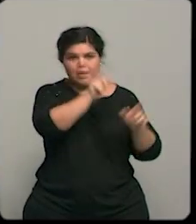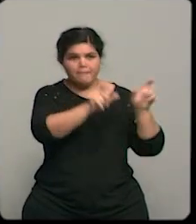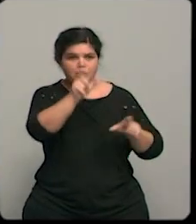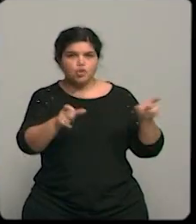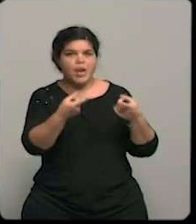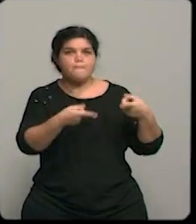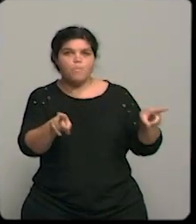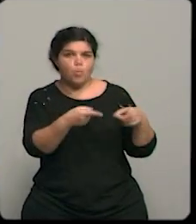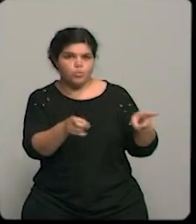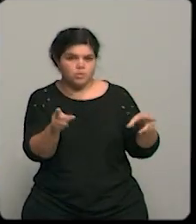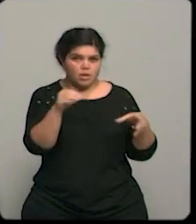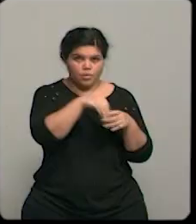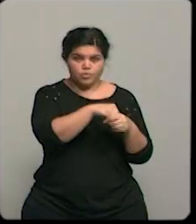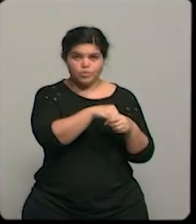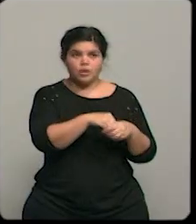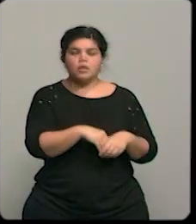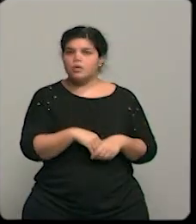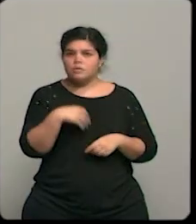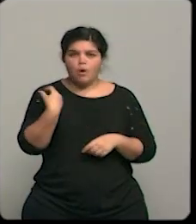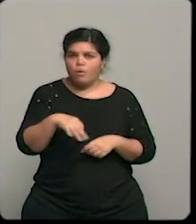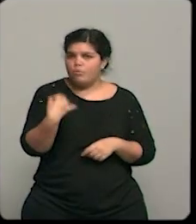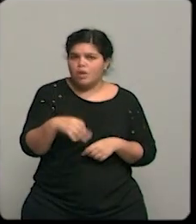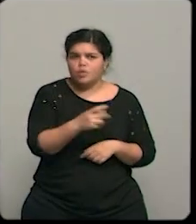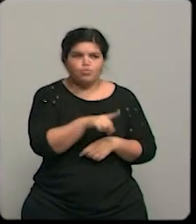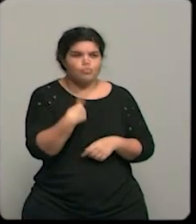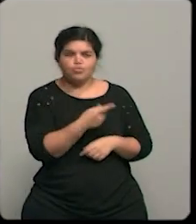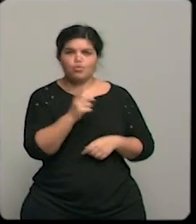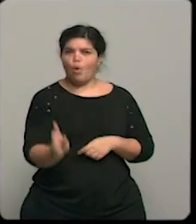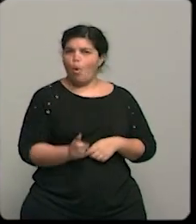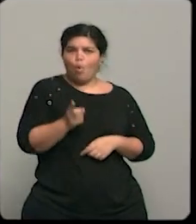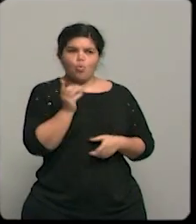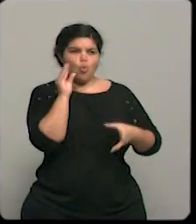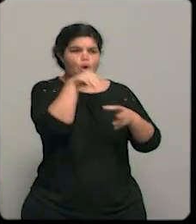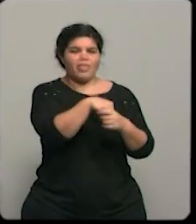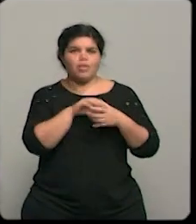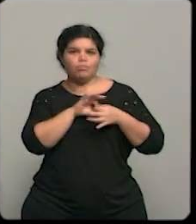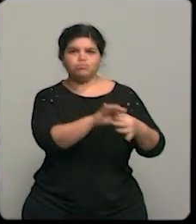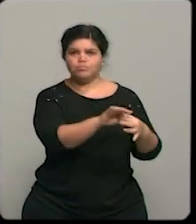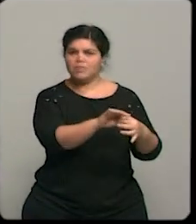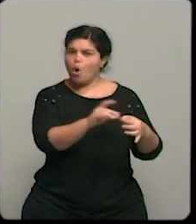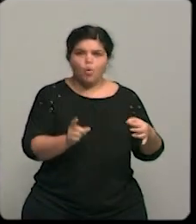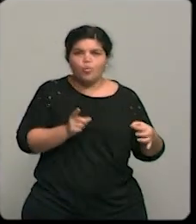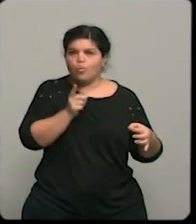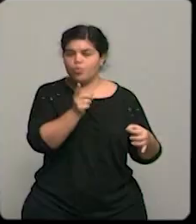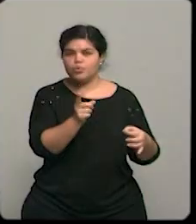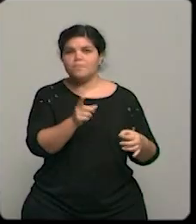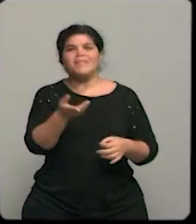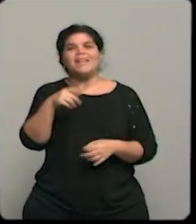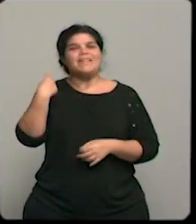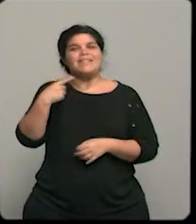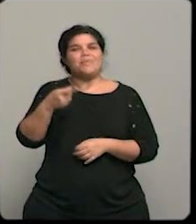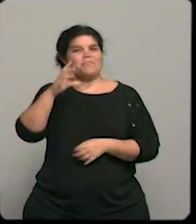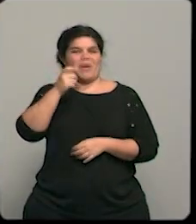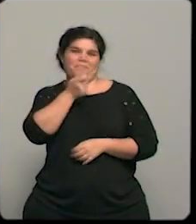que día a día nos obliga a esto, valorar ese privilegio que tenemos, ¿no? Siempre les pongo de ejemplo ese niño que en algún momento se enamoró